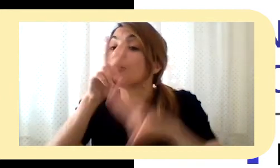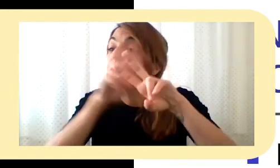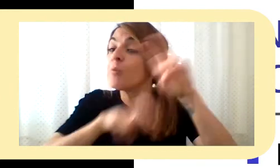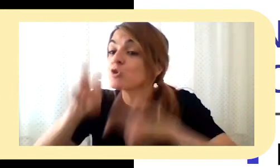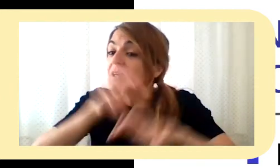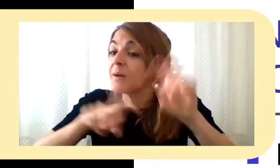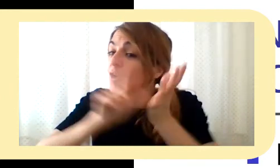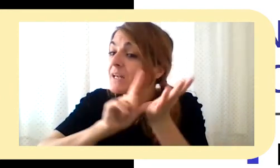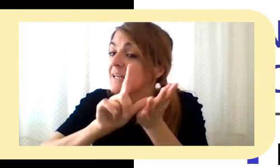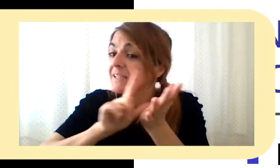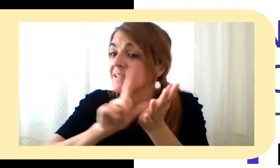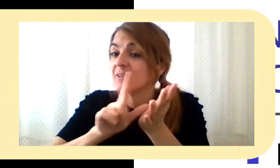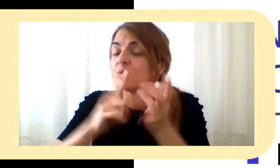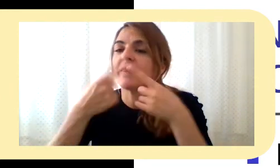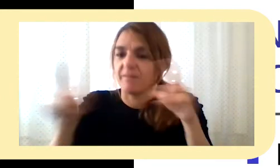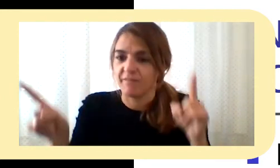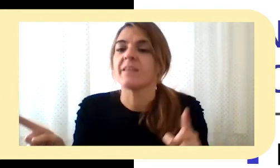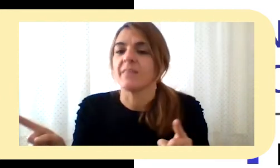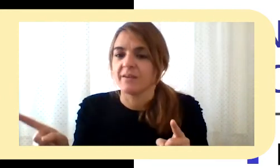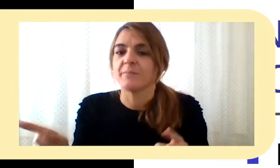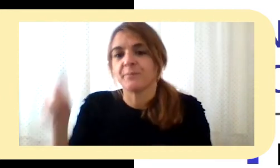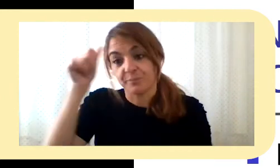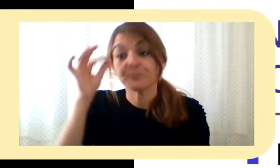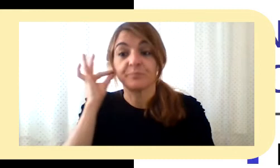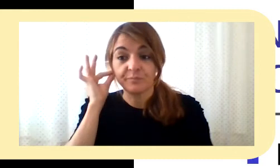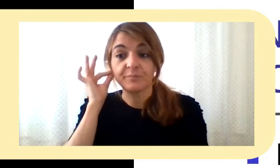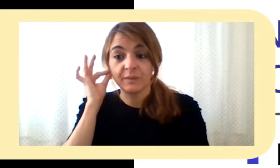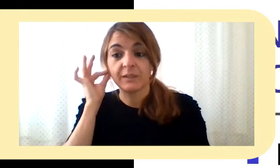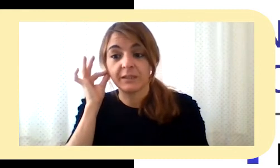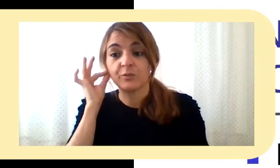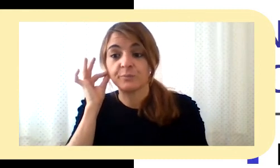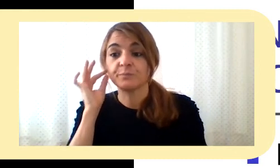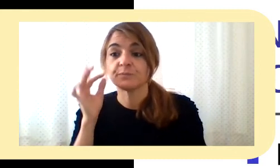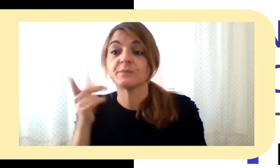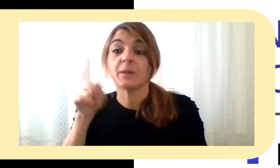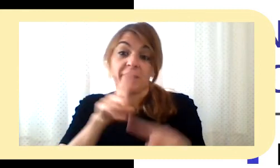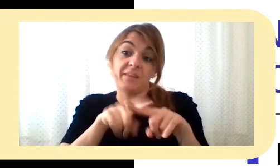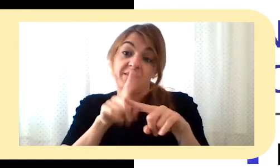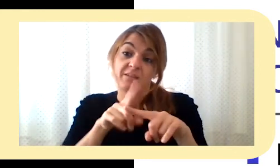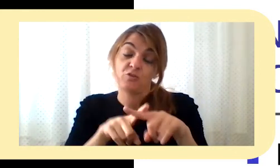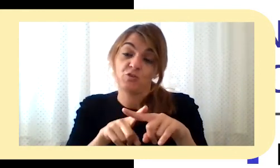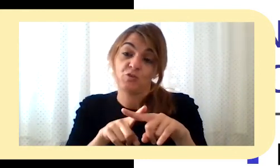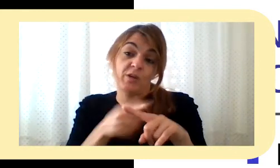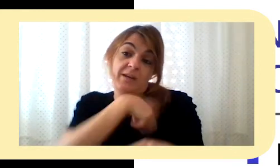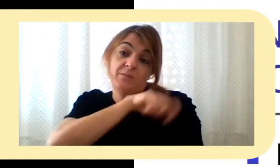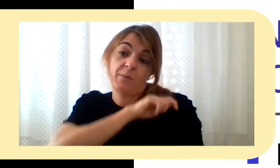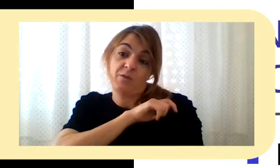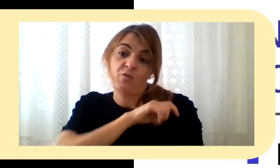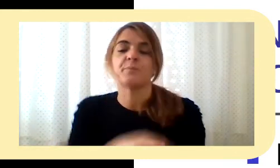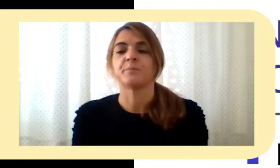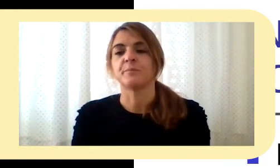pues ya buscamos gender, diferencias de género, quiere decir diferencias de sexo, casi siempre en español. Pues sexo